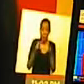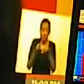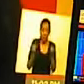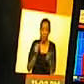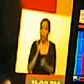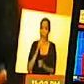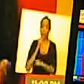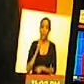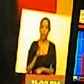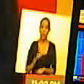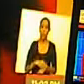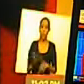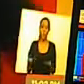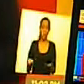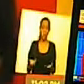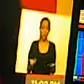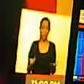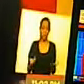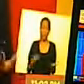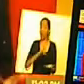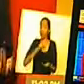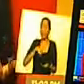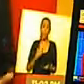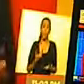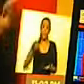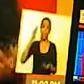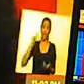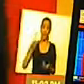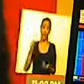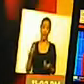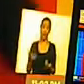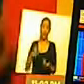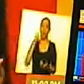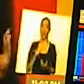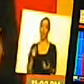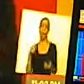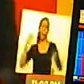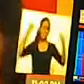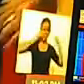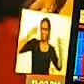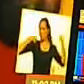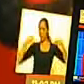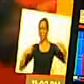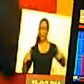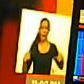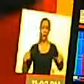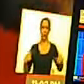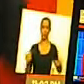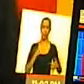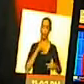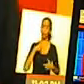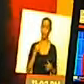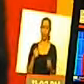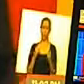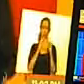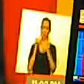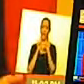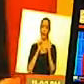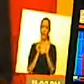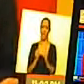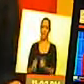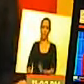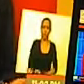responderle porque no tiene... No, es que no se puede rebajar este nivel. O sea, un tipo que diga papá. O sea, nosotros somos unos igualados aquí en la